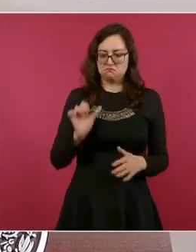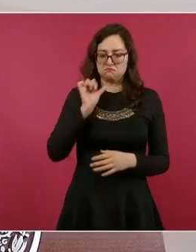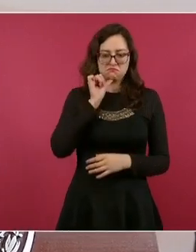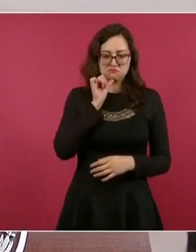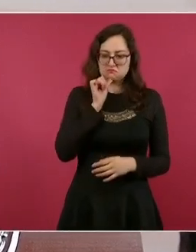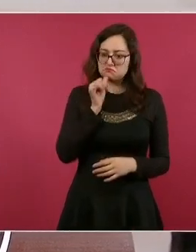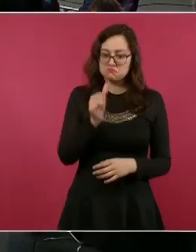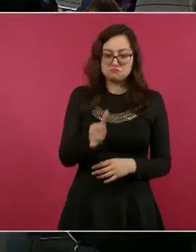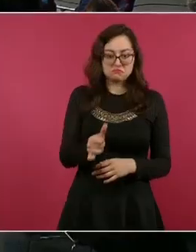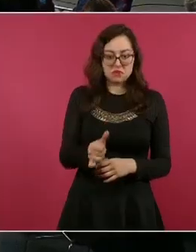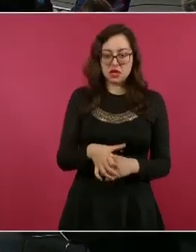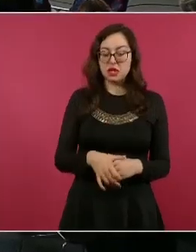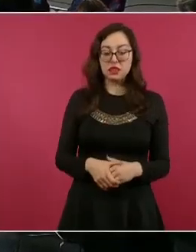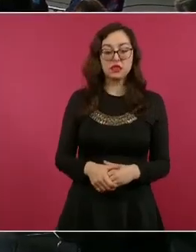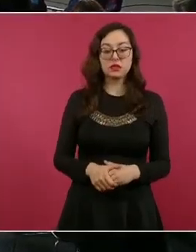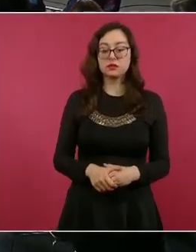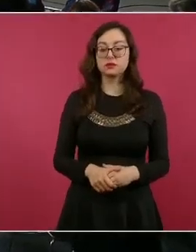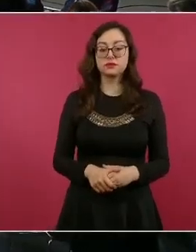también